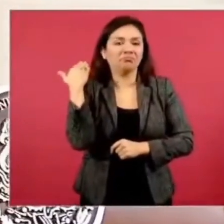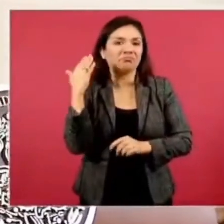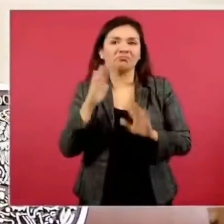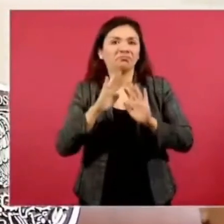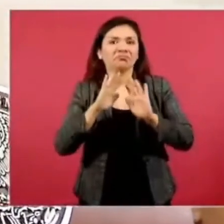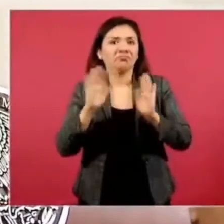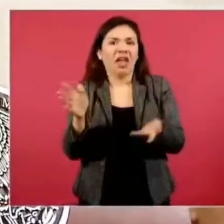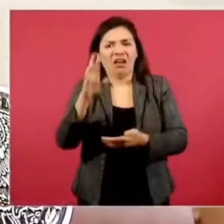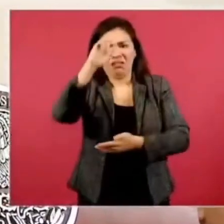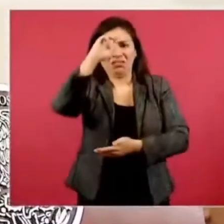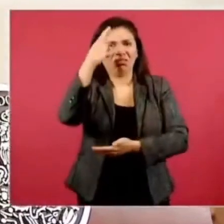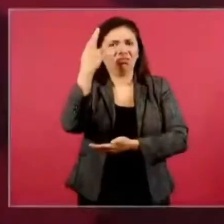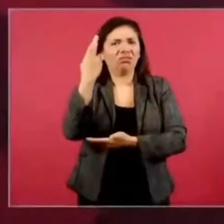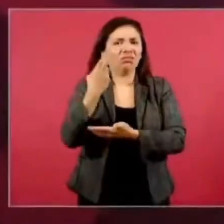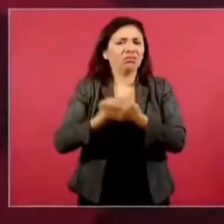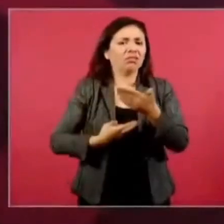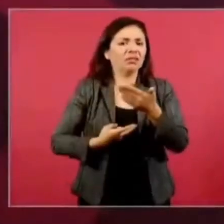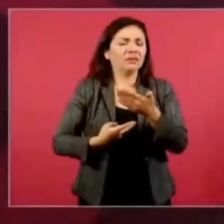siendo